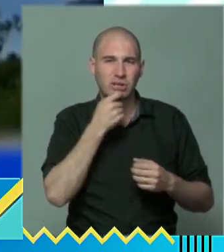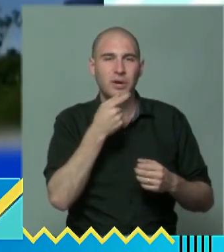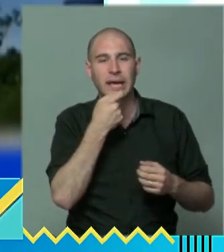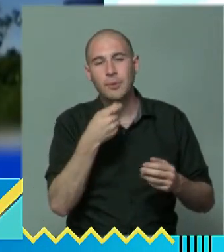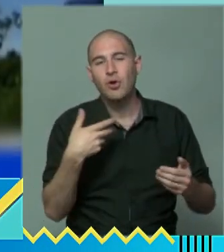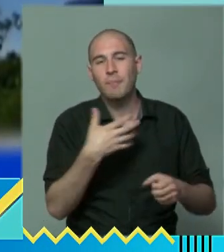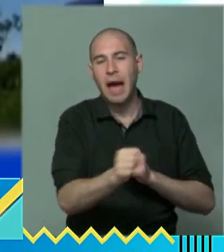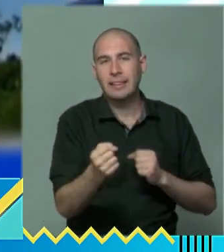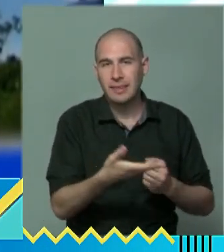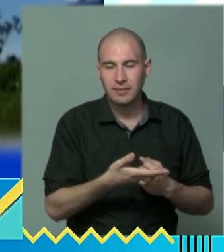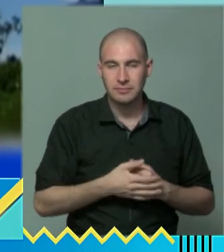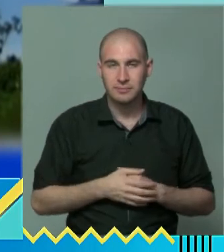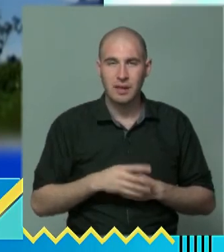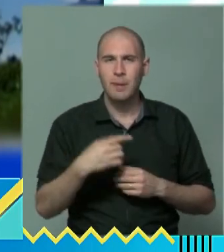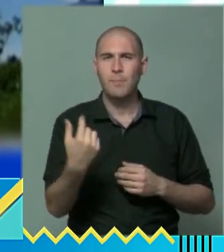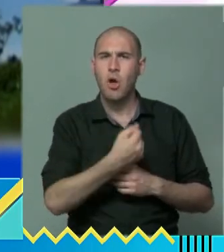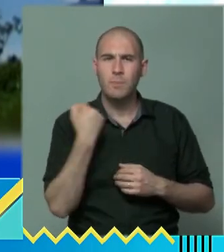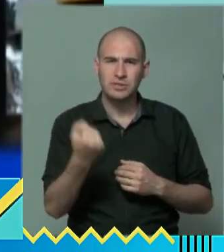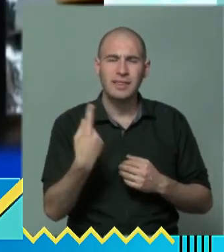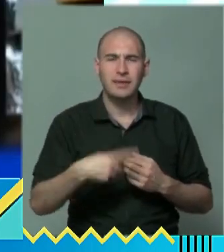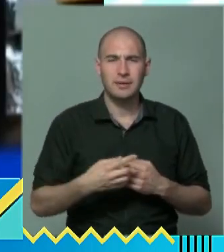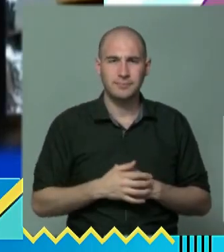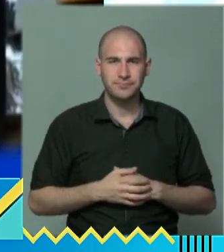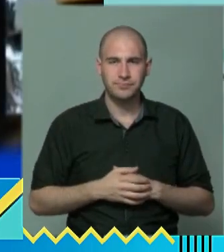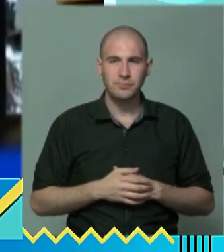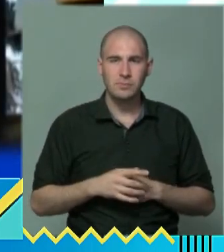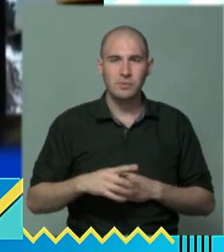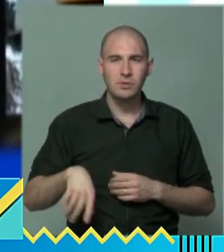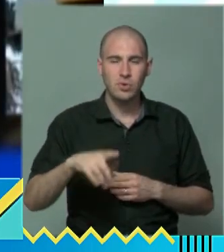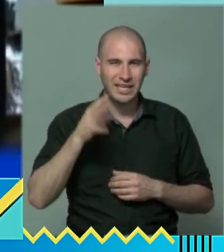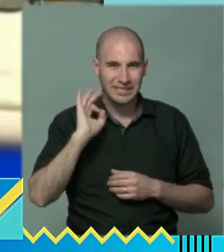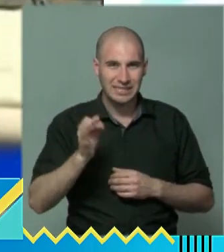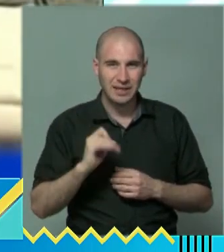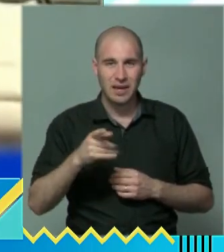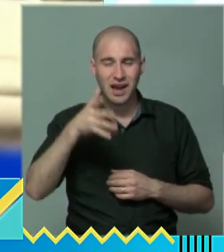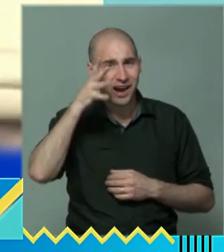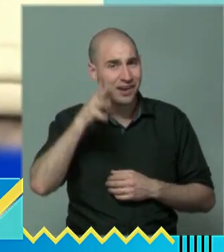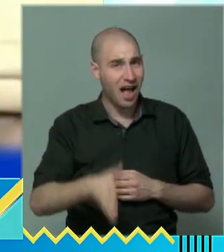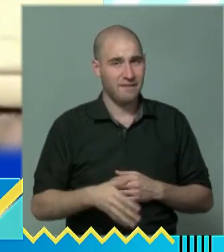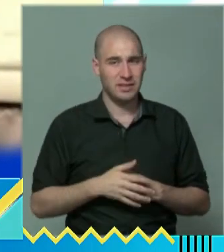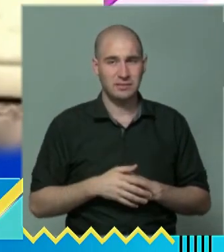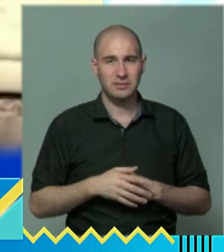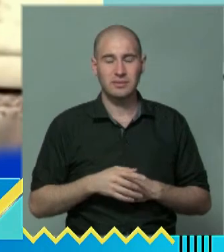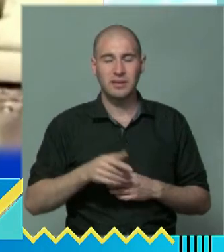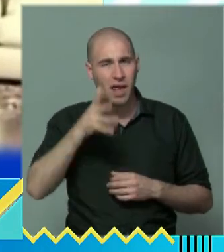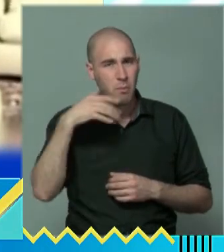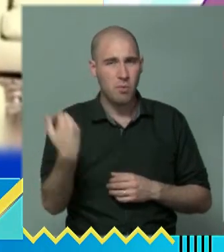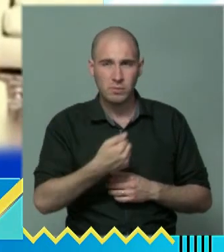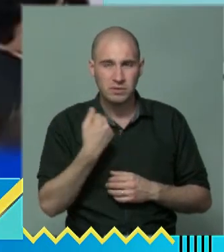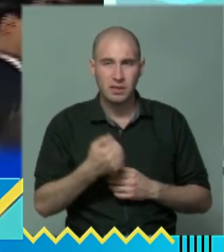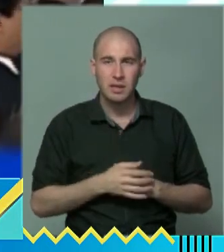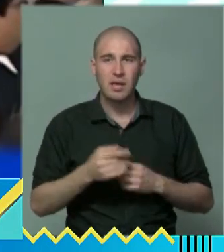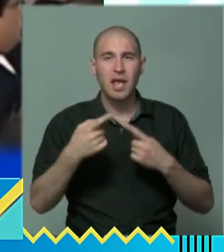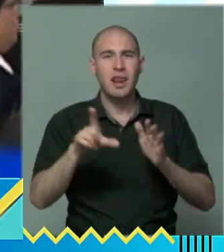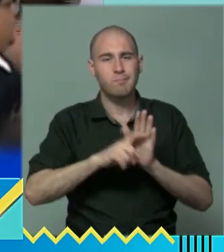homicidio. Entonces, lo importante es tener noción de la gravedad institucional que ocasionan